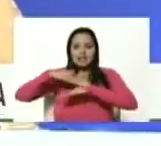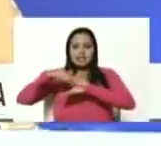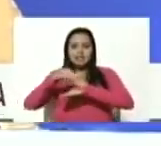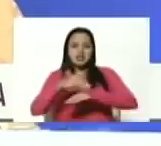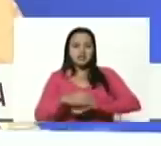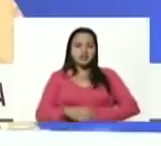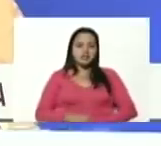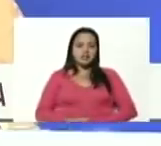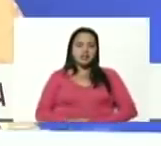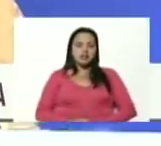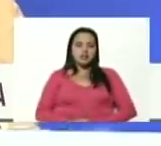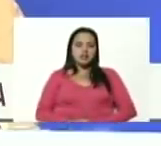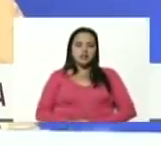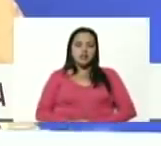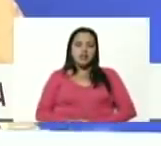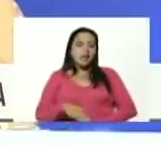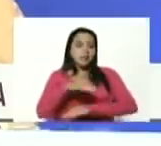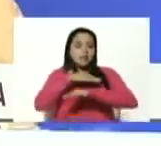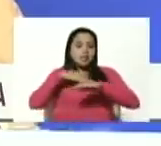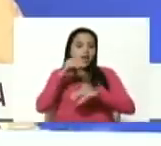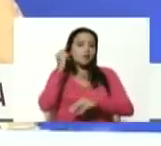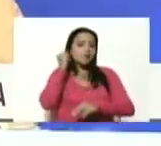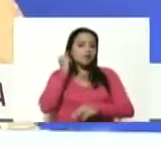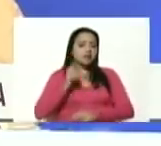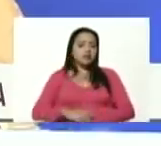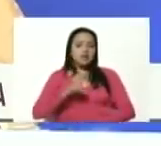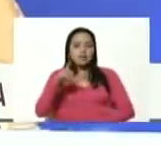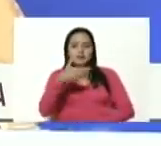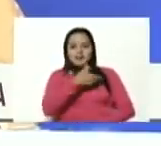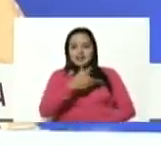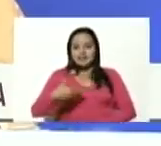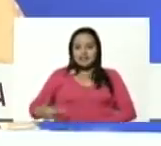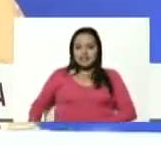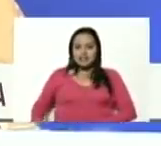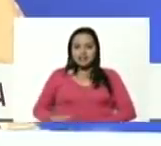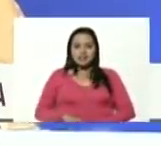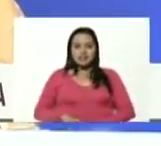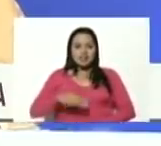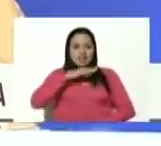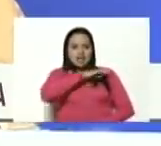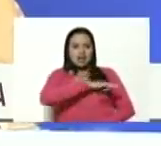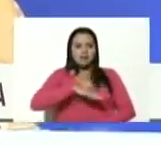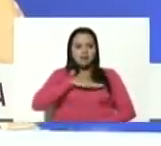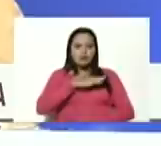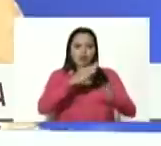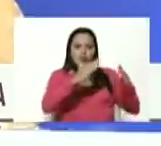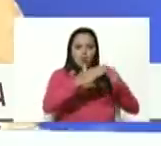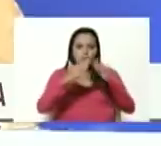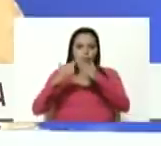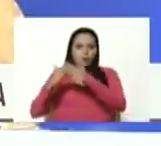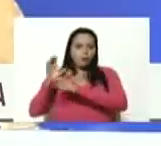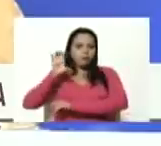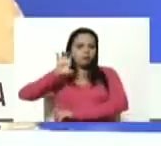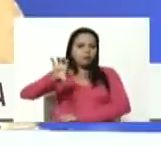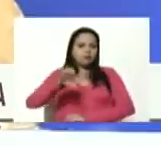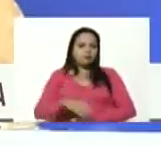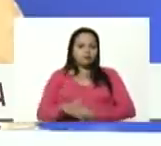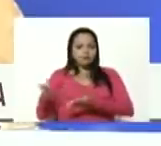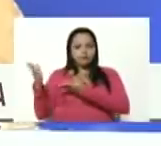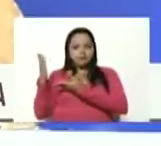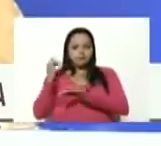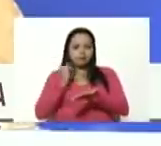del Poder Popular para la Mujer y a la vez es presidenta de la gran misión Hogares de la Patria. Vamos a ver